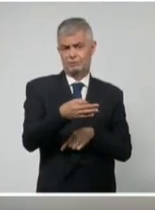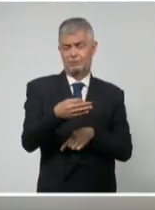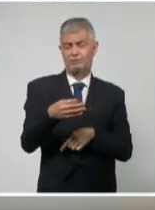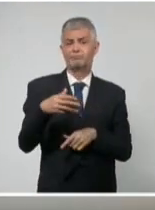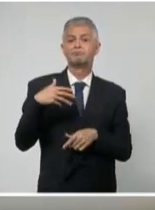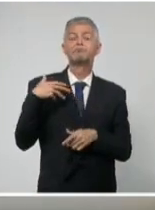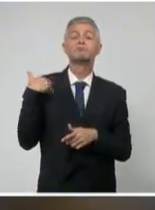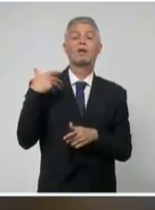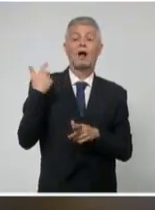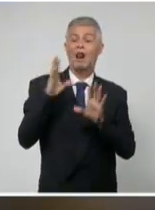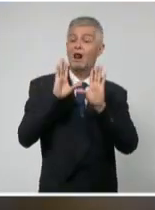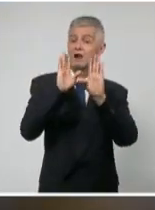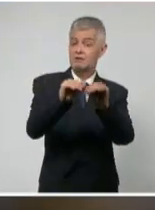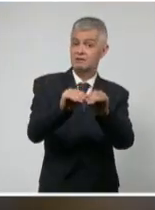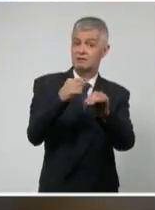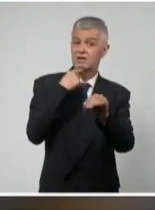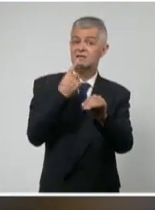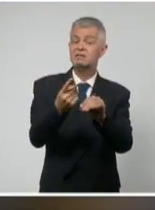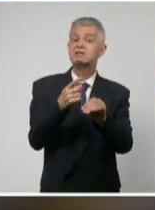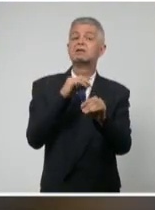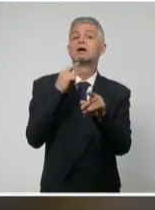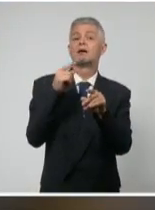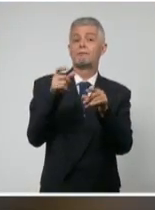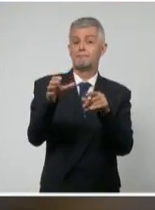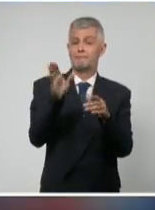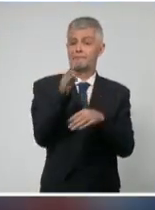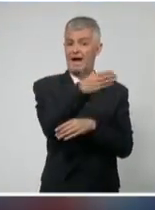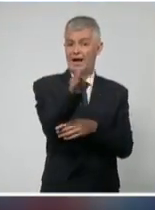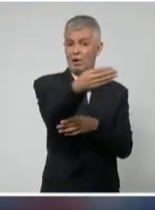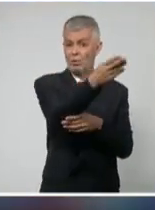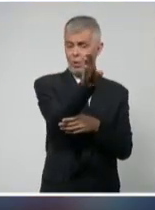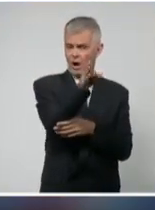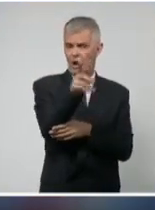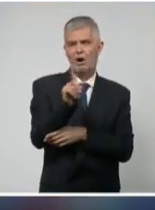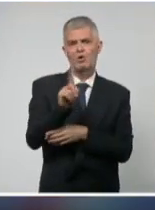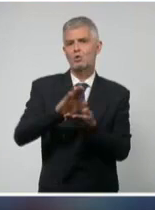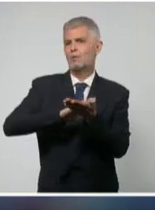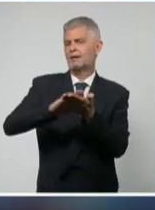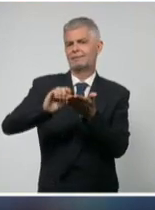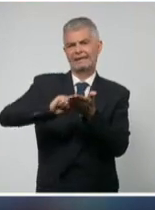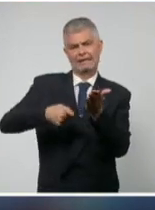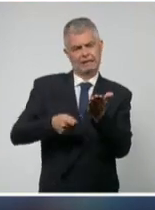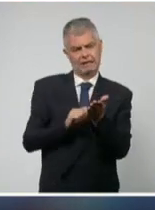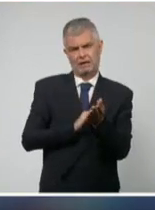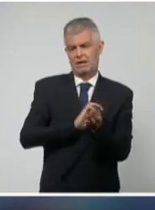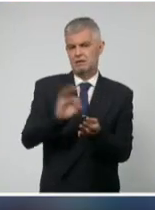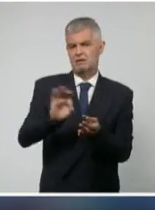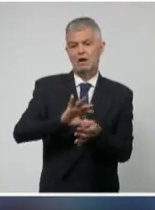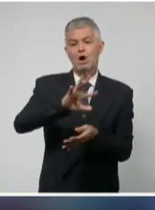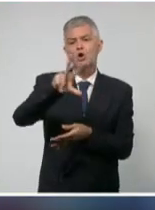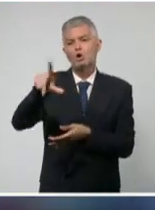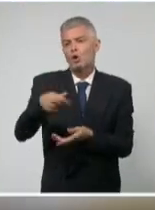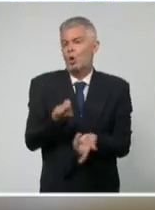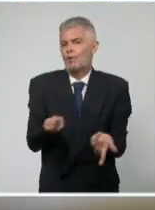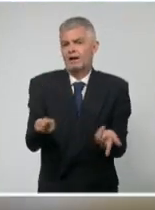del Ministerio del Interior en Baracoa no permitirán jamás que se lucre a costa del pueblo.